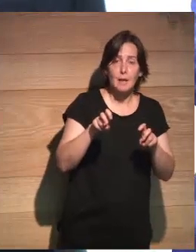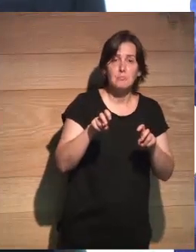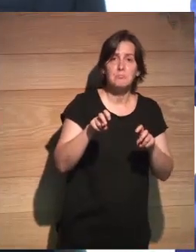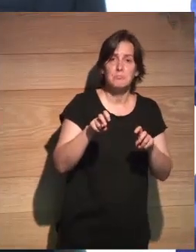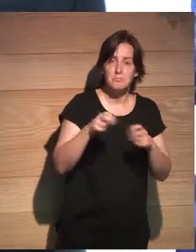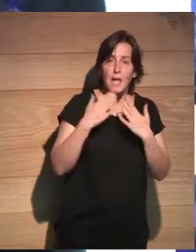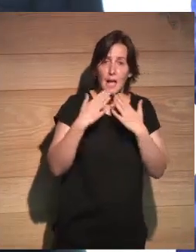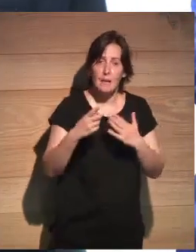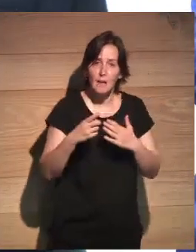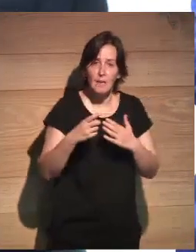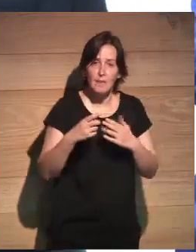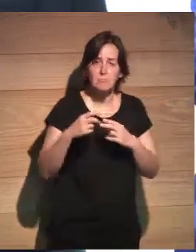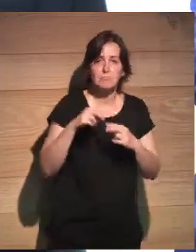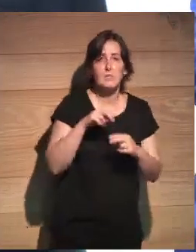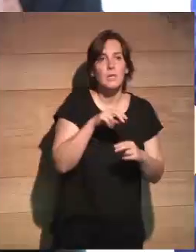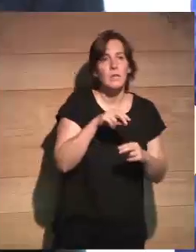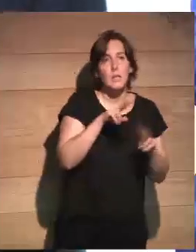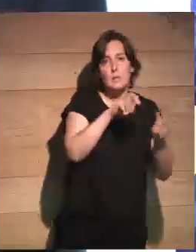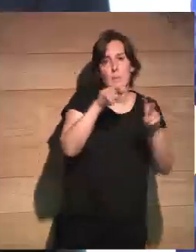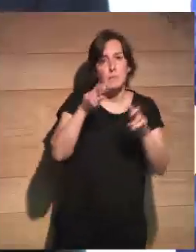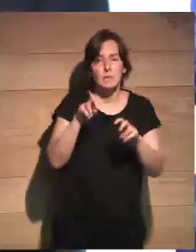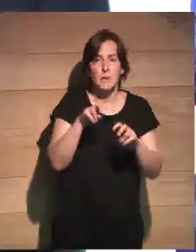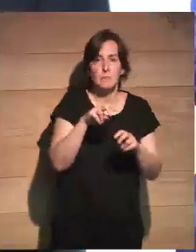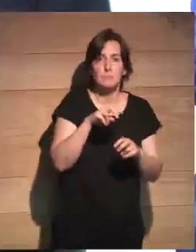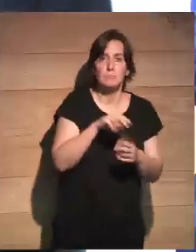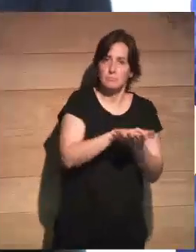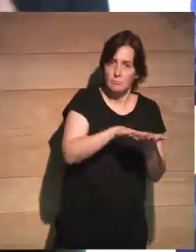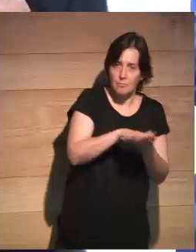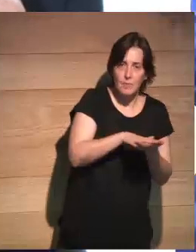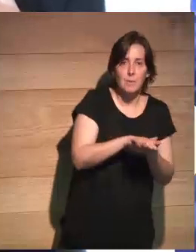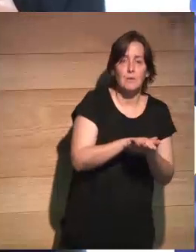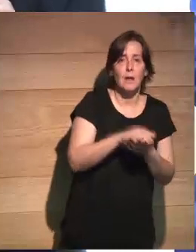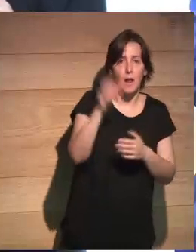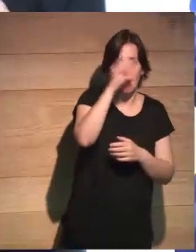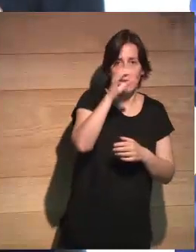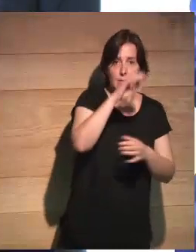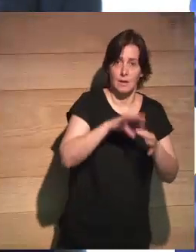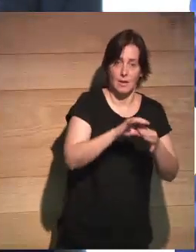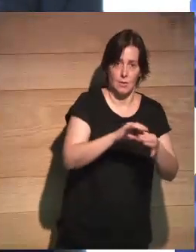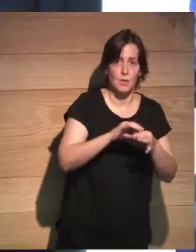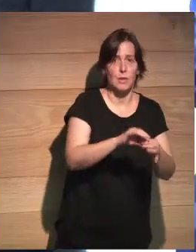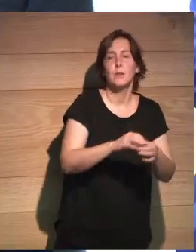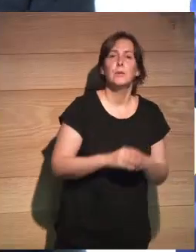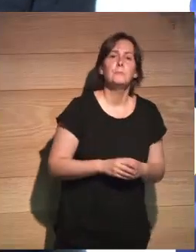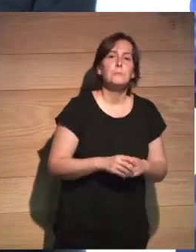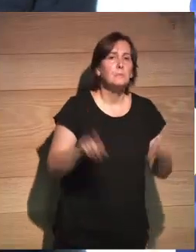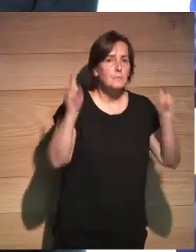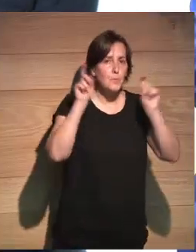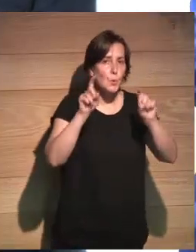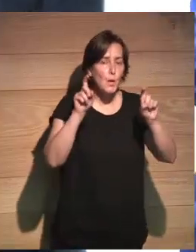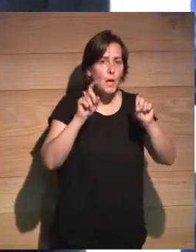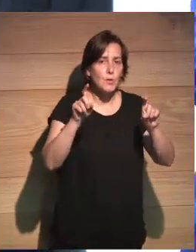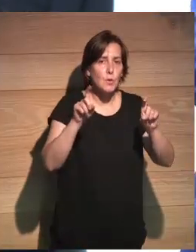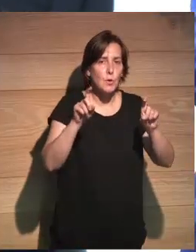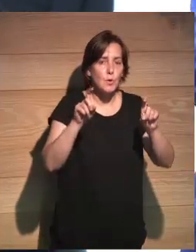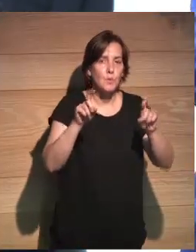cosas puramente científicas, basadas en la evidencia, hacer de alguna manera una educación en